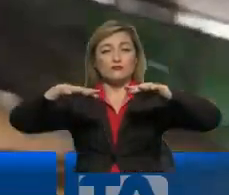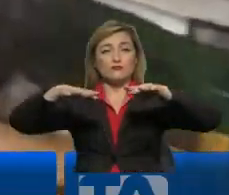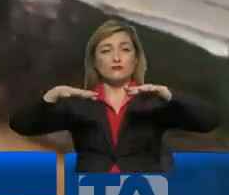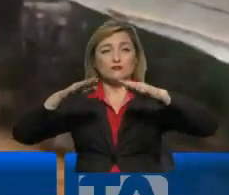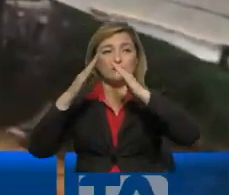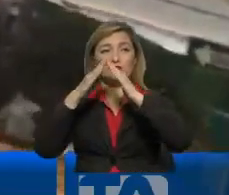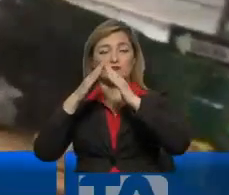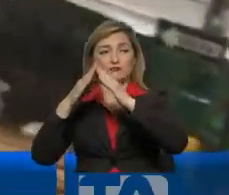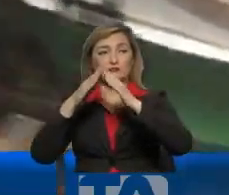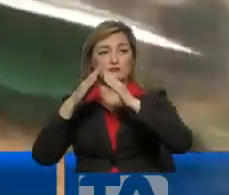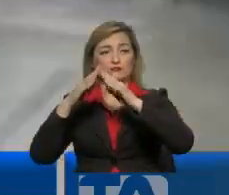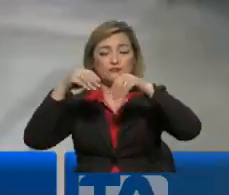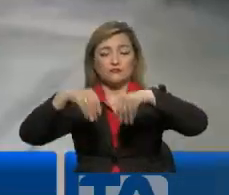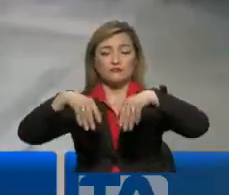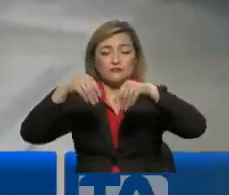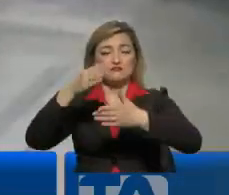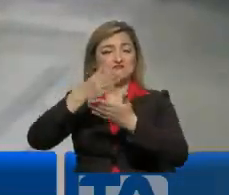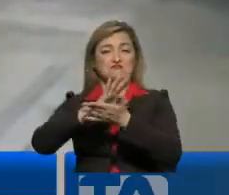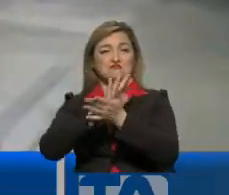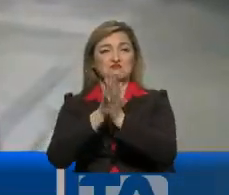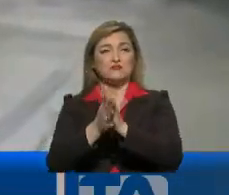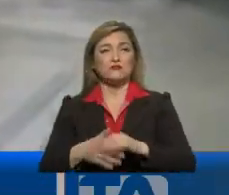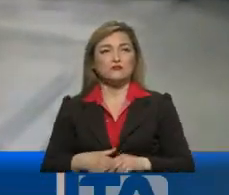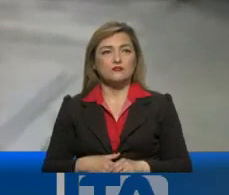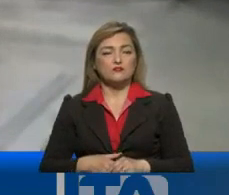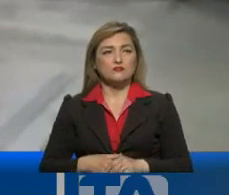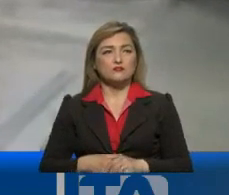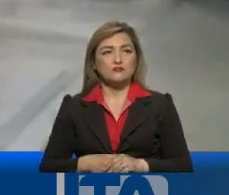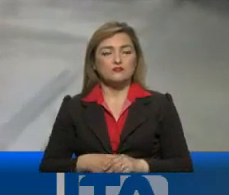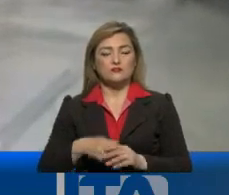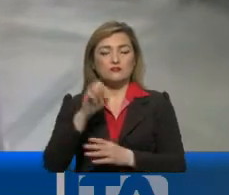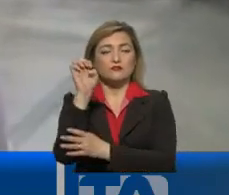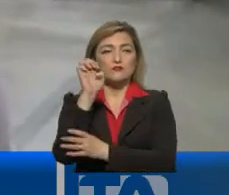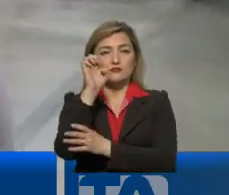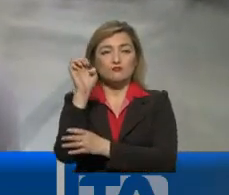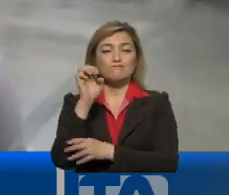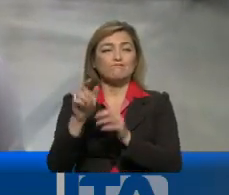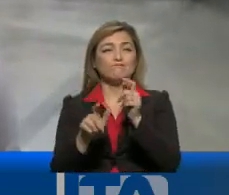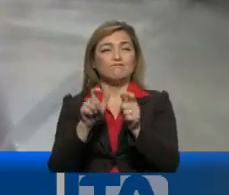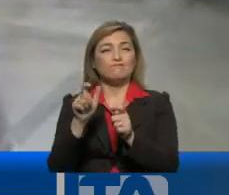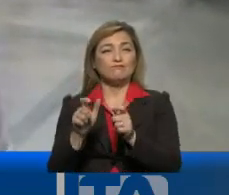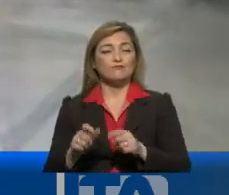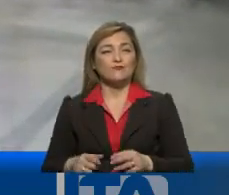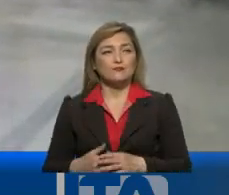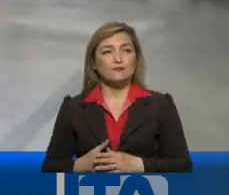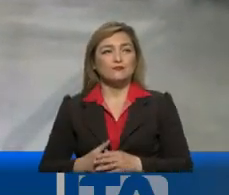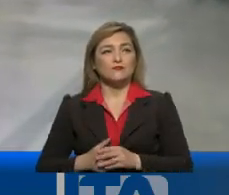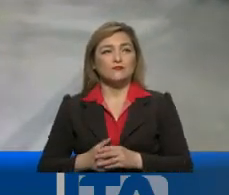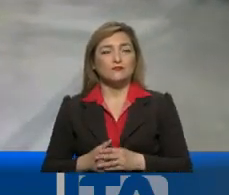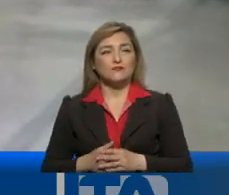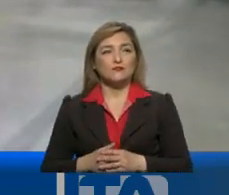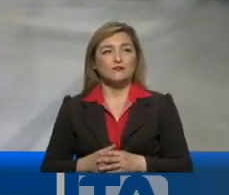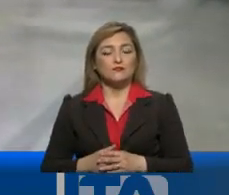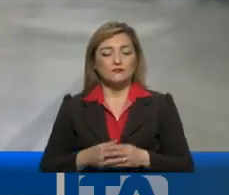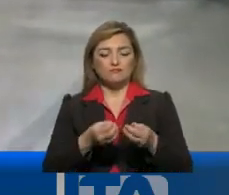seguían, la lluvia no cesaba. Estamos totalmente en una emergencia, hay personas que están, se lo han perdido